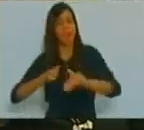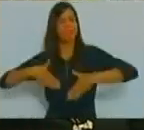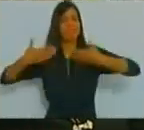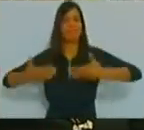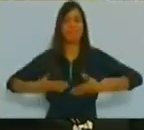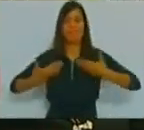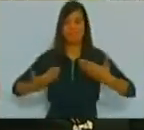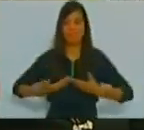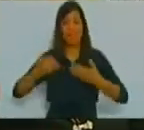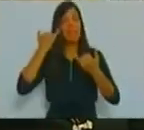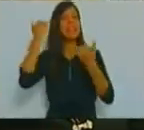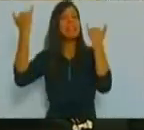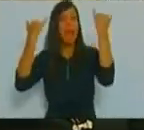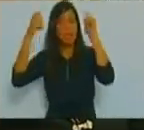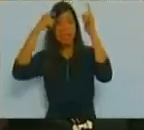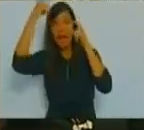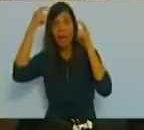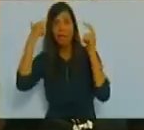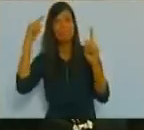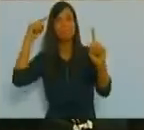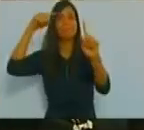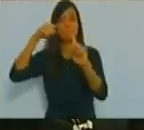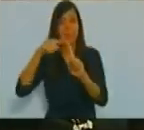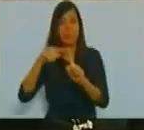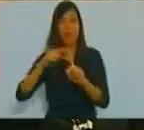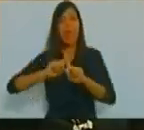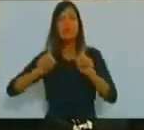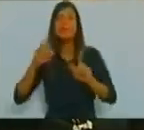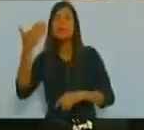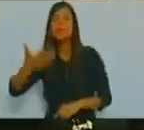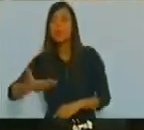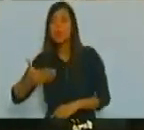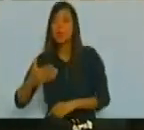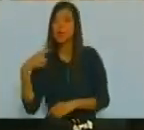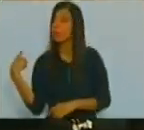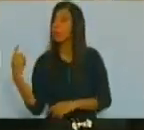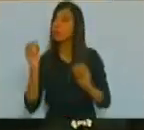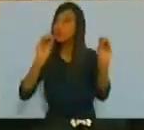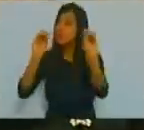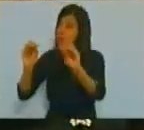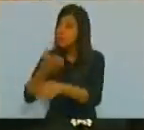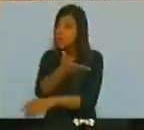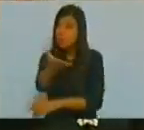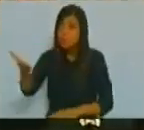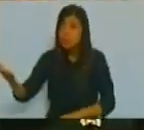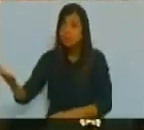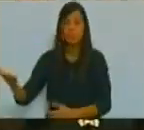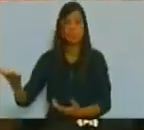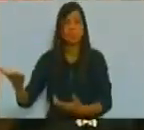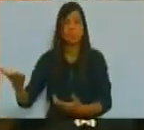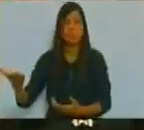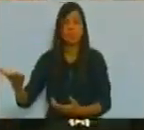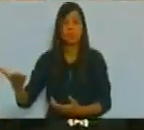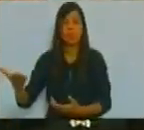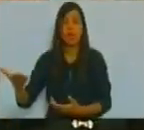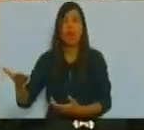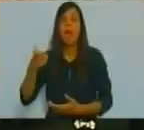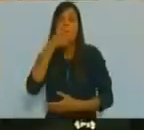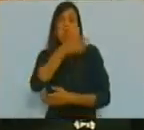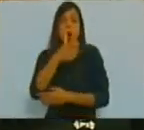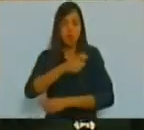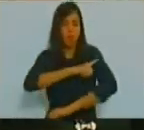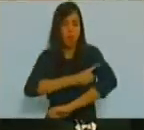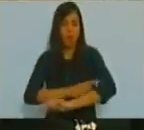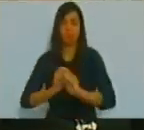sin embargo es importante comuneros comuneras que el poder popular se